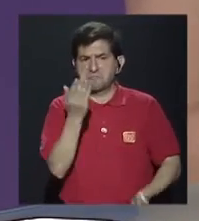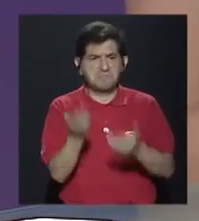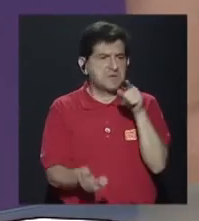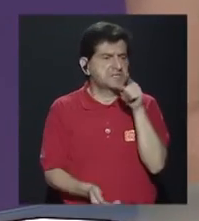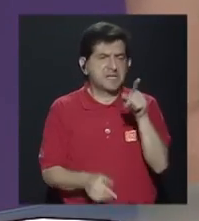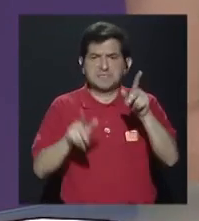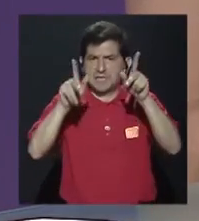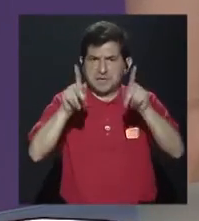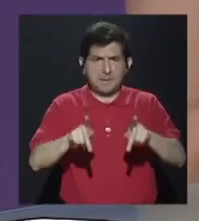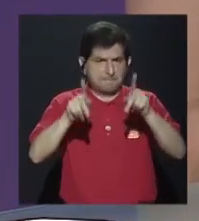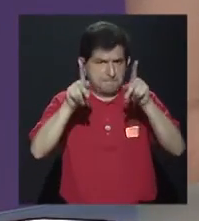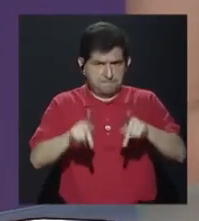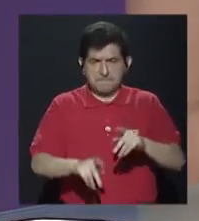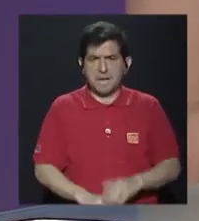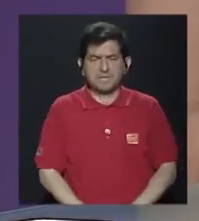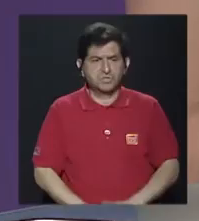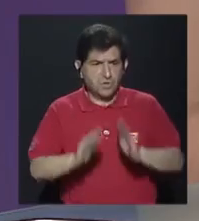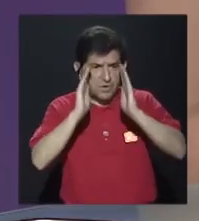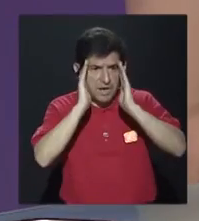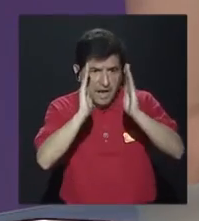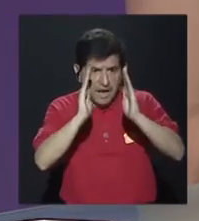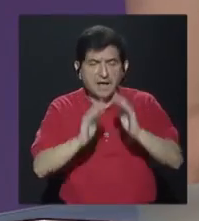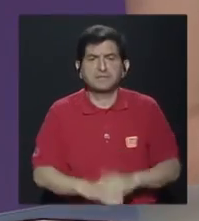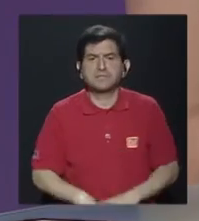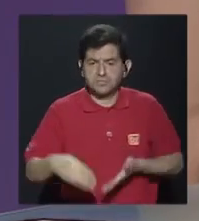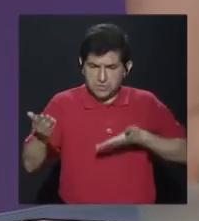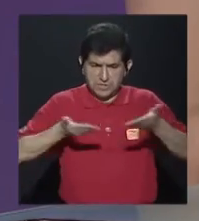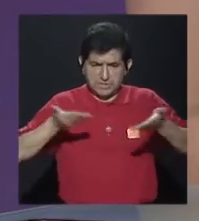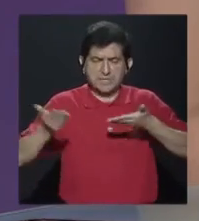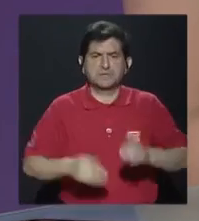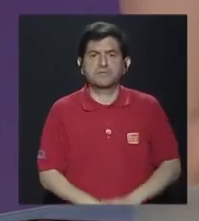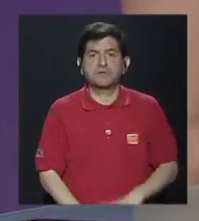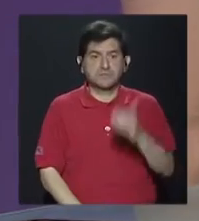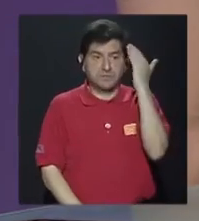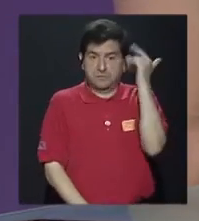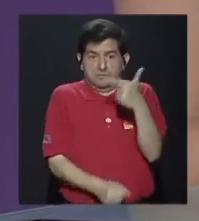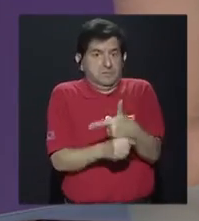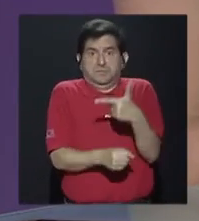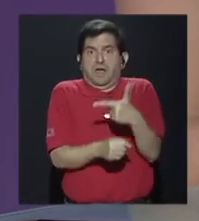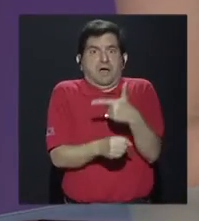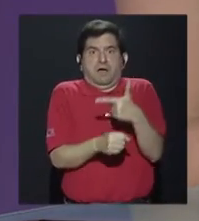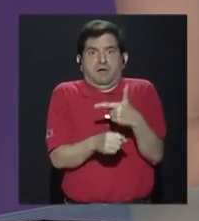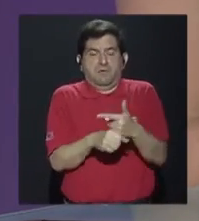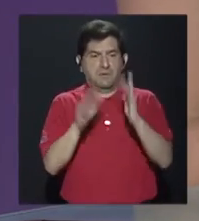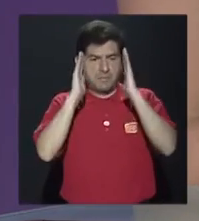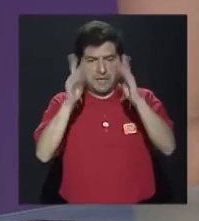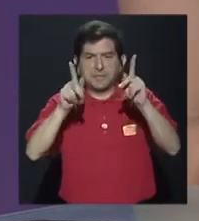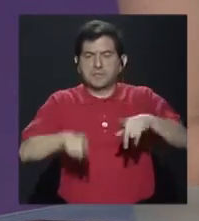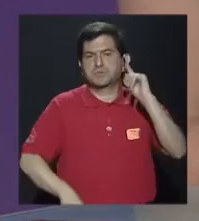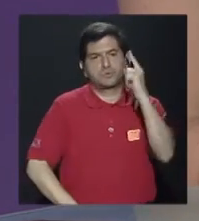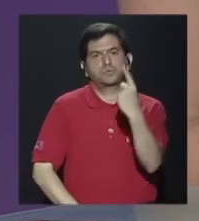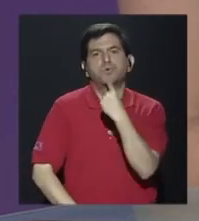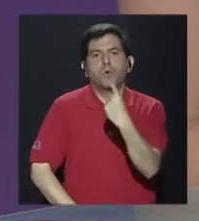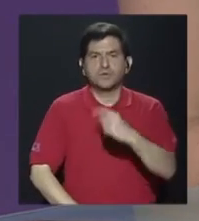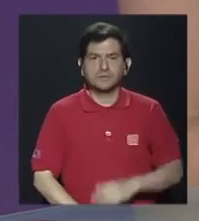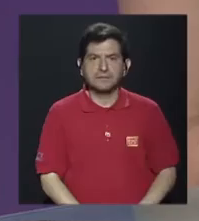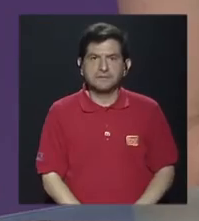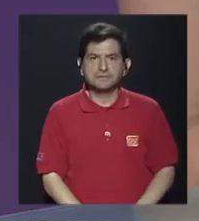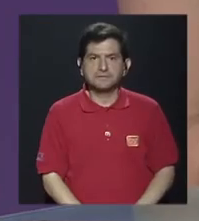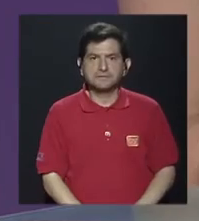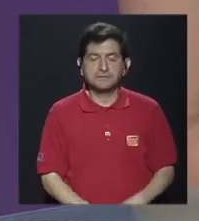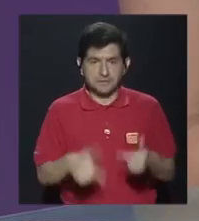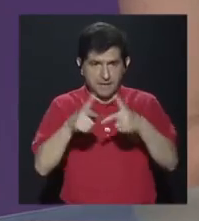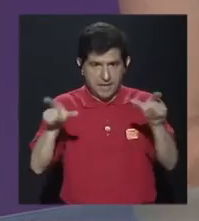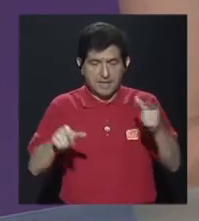las personas que están en atención al público saben lesco para las personas sordas, ¿verdad? Nuestra lengua